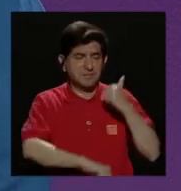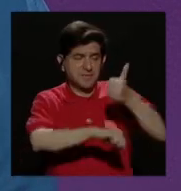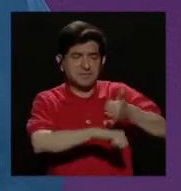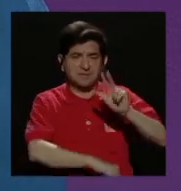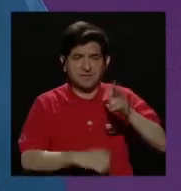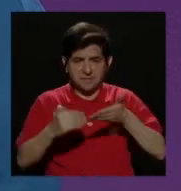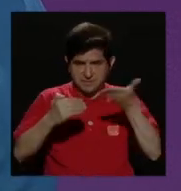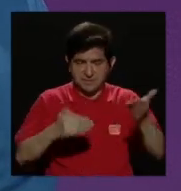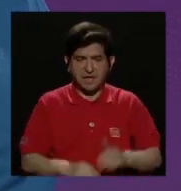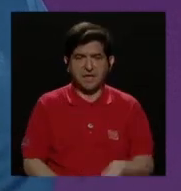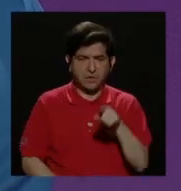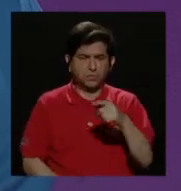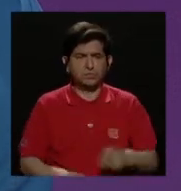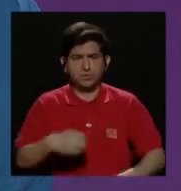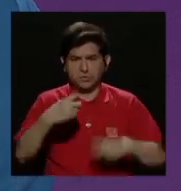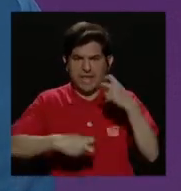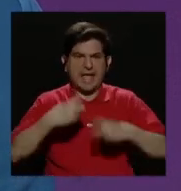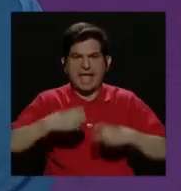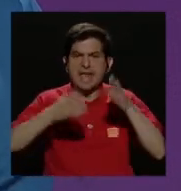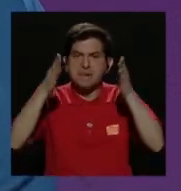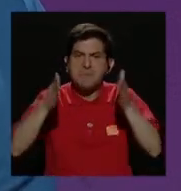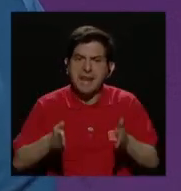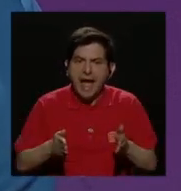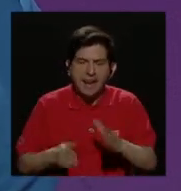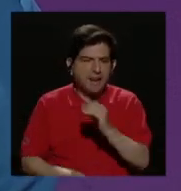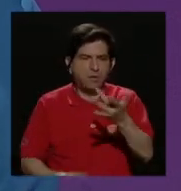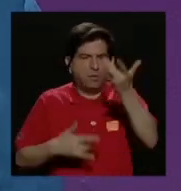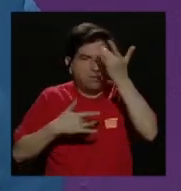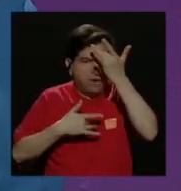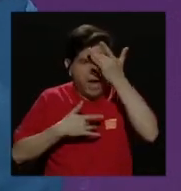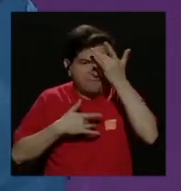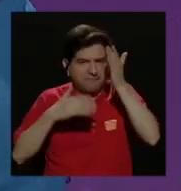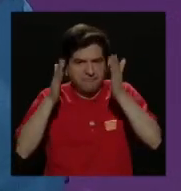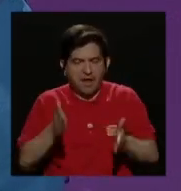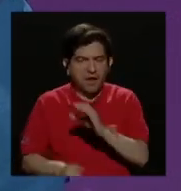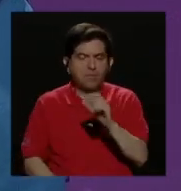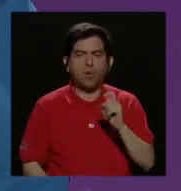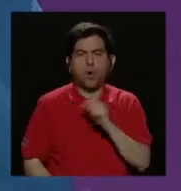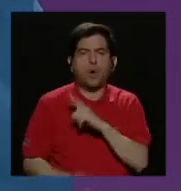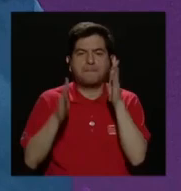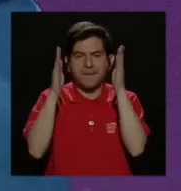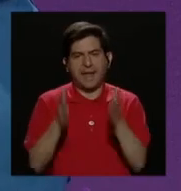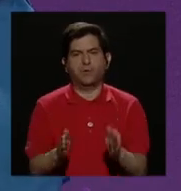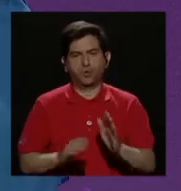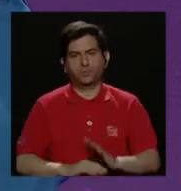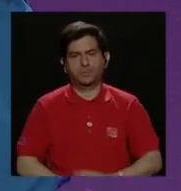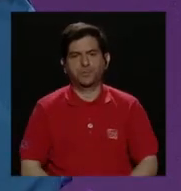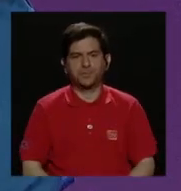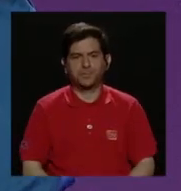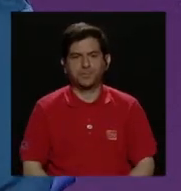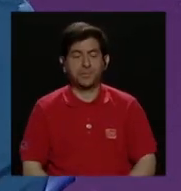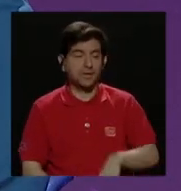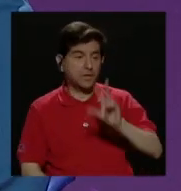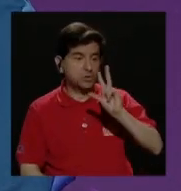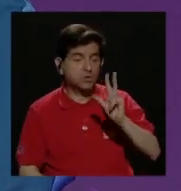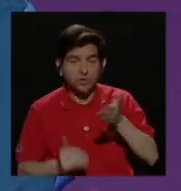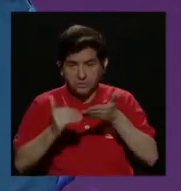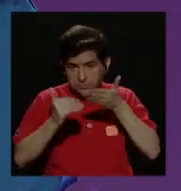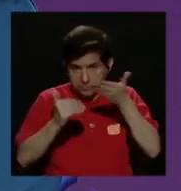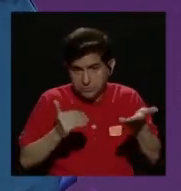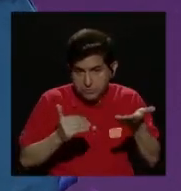cosas: o somos criminales, o somos enfermos, o somos pecadores, ¿verdad? Uh-huh. Entonces, son tres